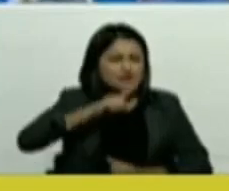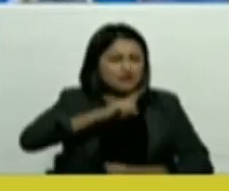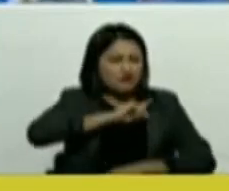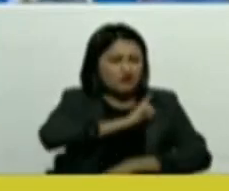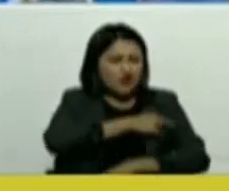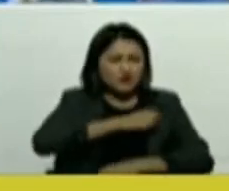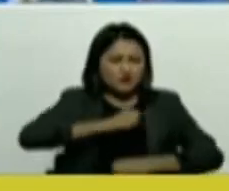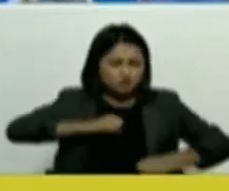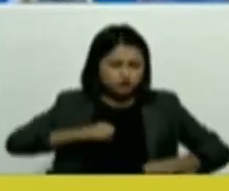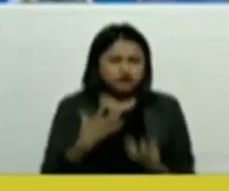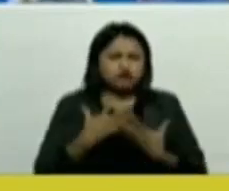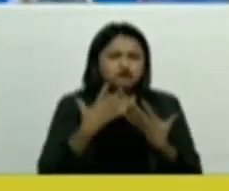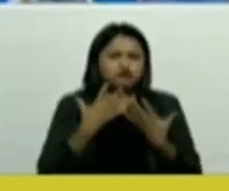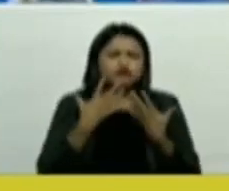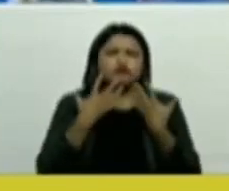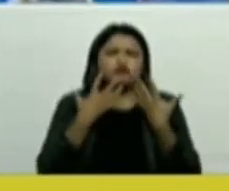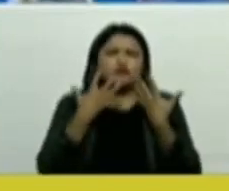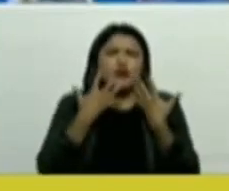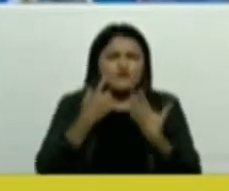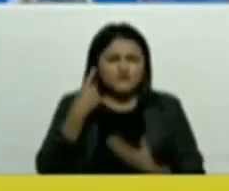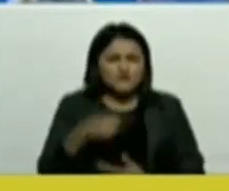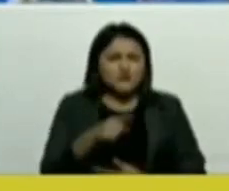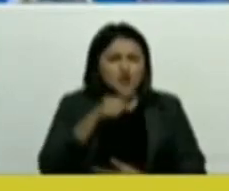Esta fuerza de la naturaleza.